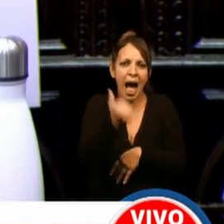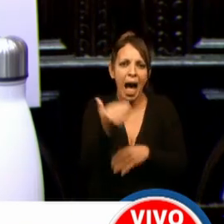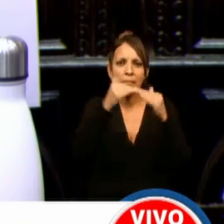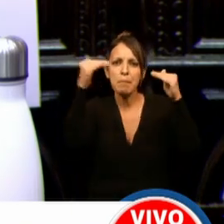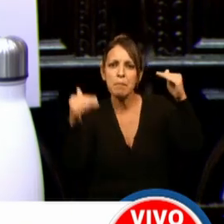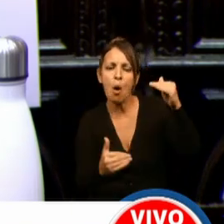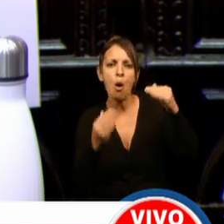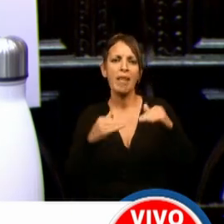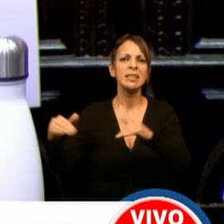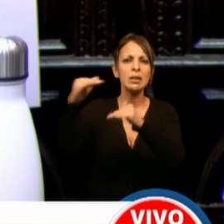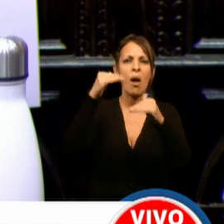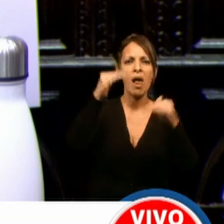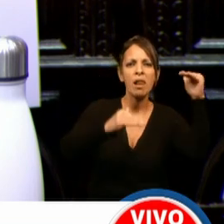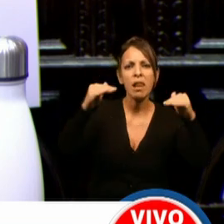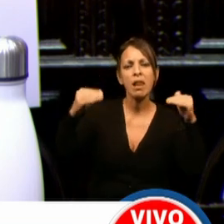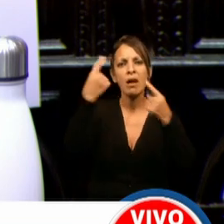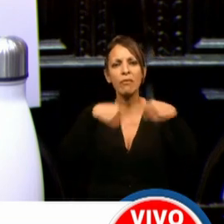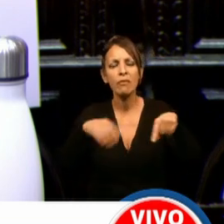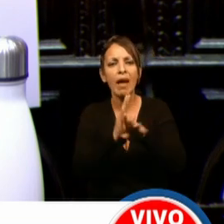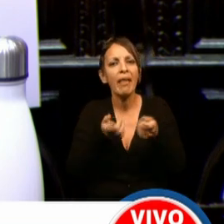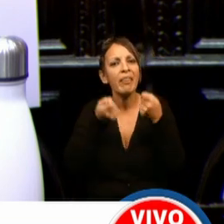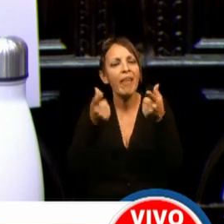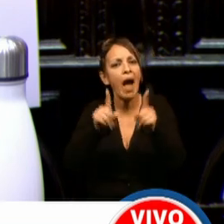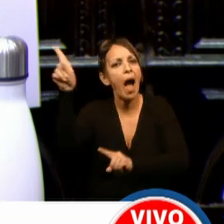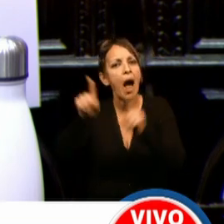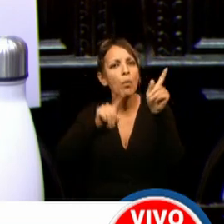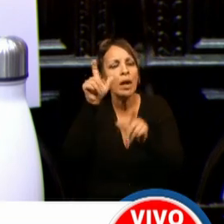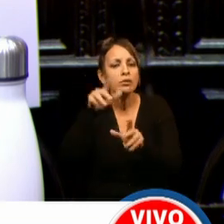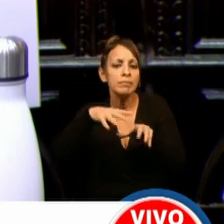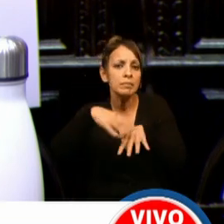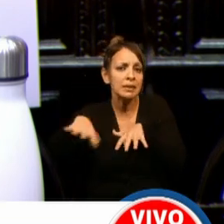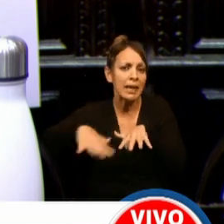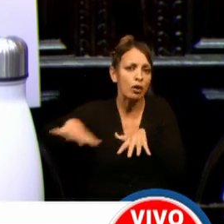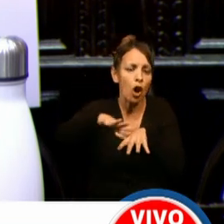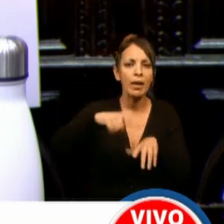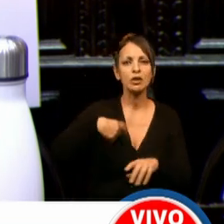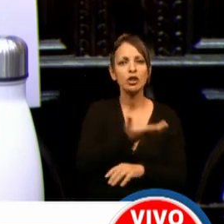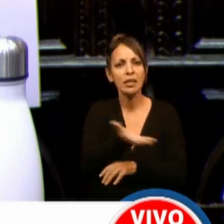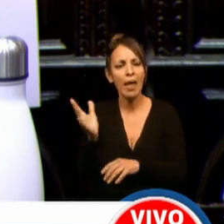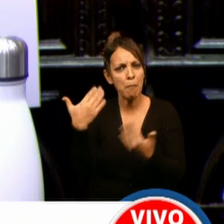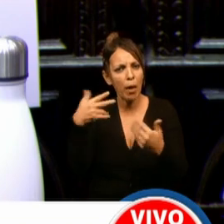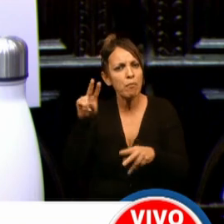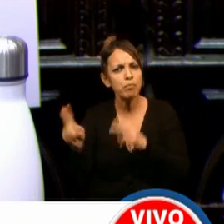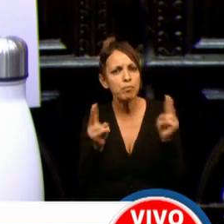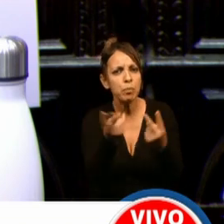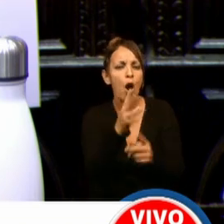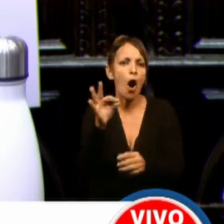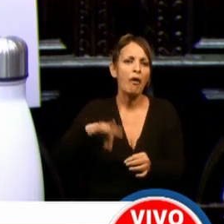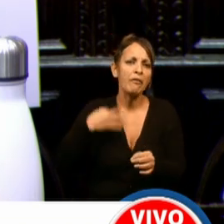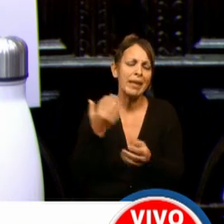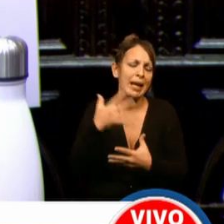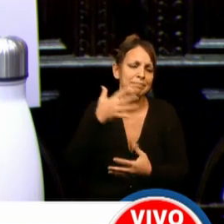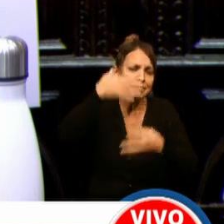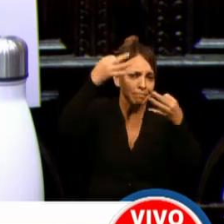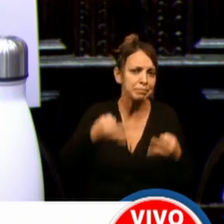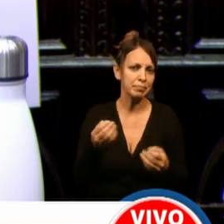inequidades que esas desigualdades a veces hasta llevan a algunos sectores de nuestra sociedad a la muerte oa vivir vidas que no son